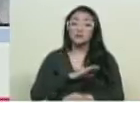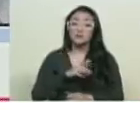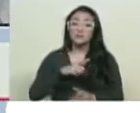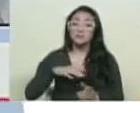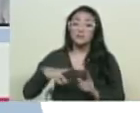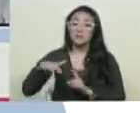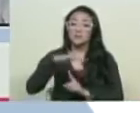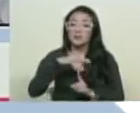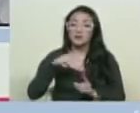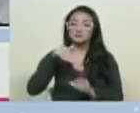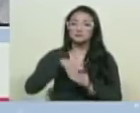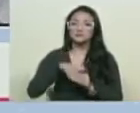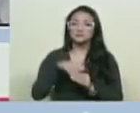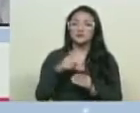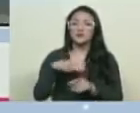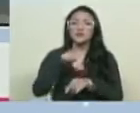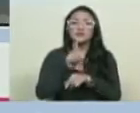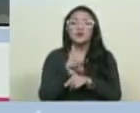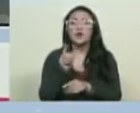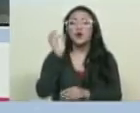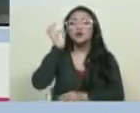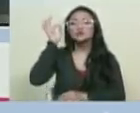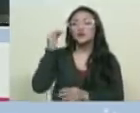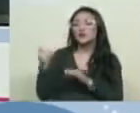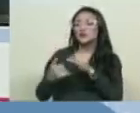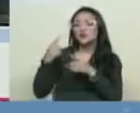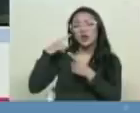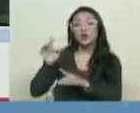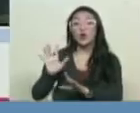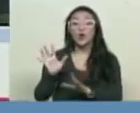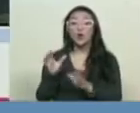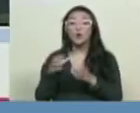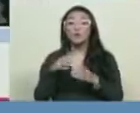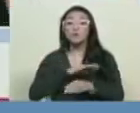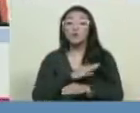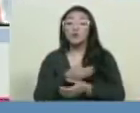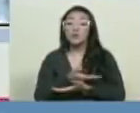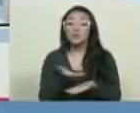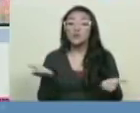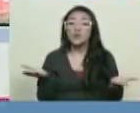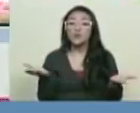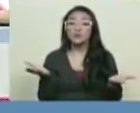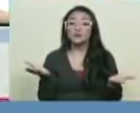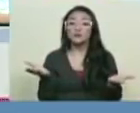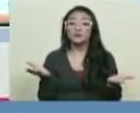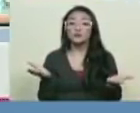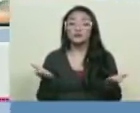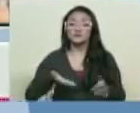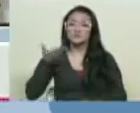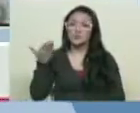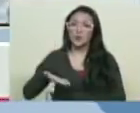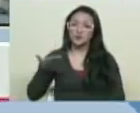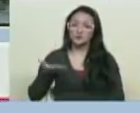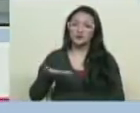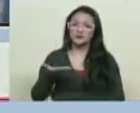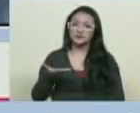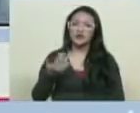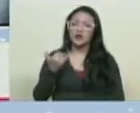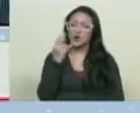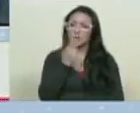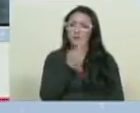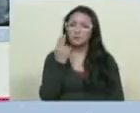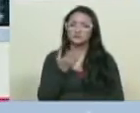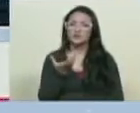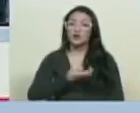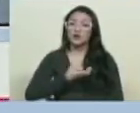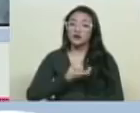poder en Venezuela. No es simplemente un consejo, una institución, es un poder público en la República Bolivariana de Venezuela. De manera que hay un compromiso. Las alcaldías